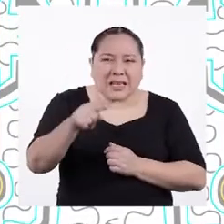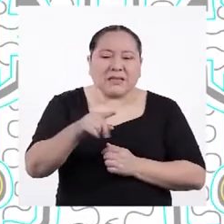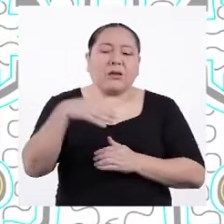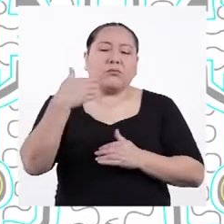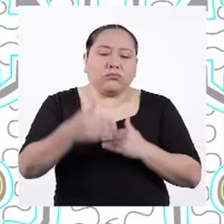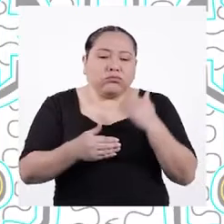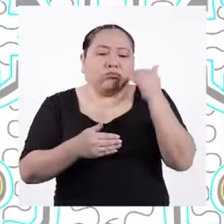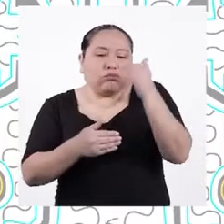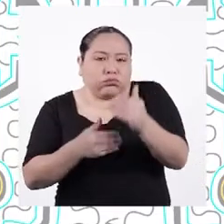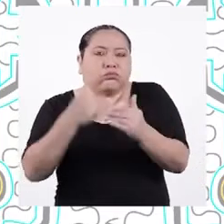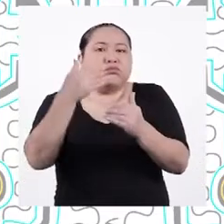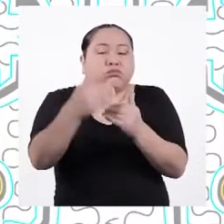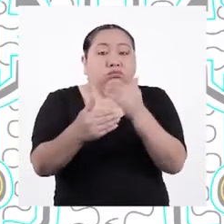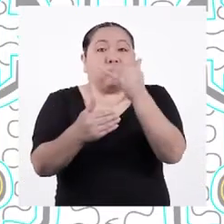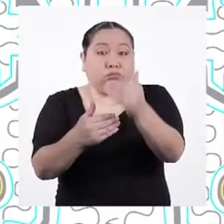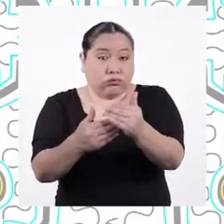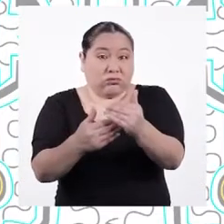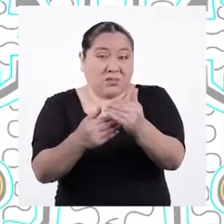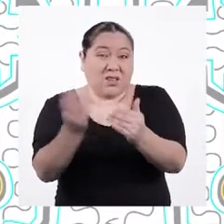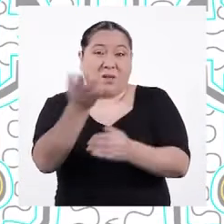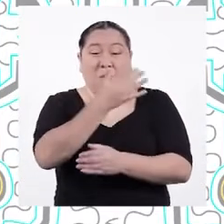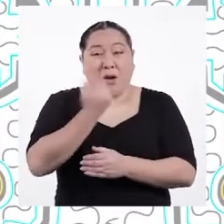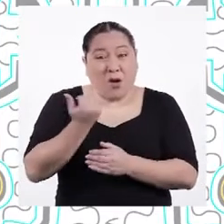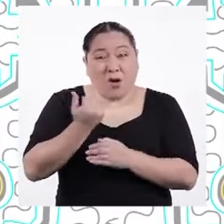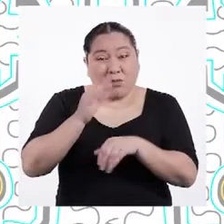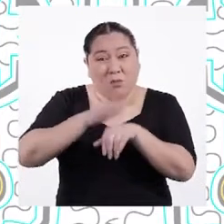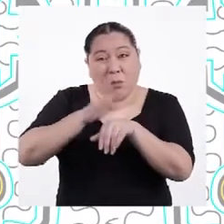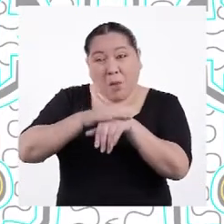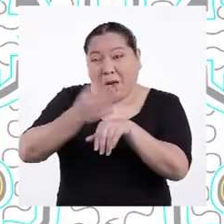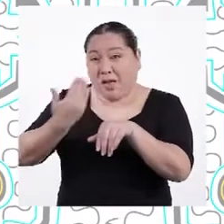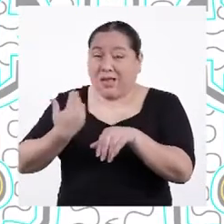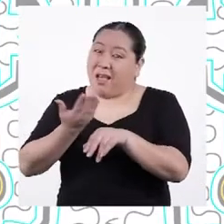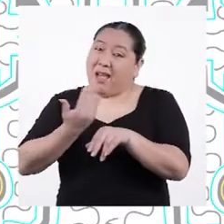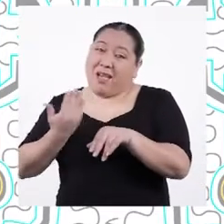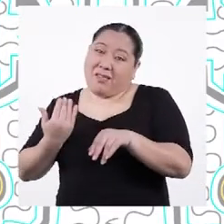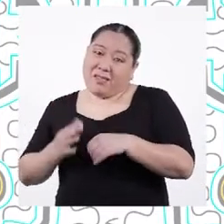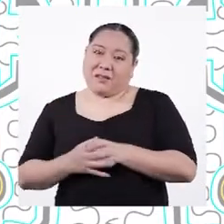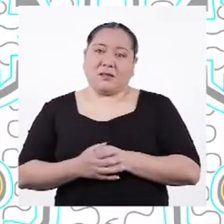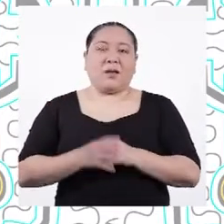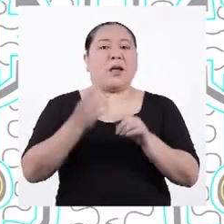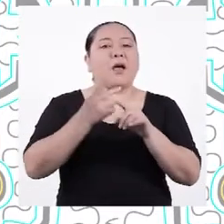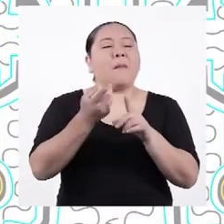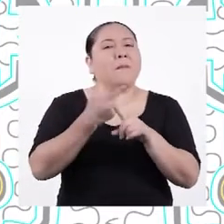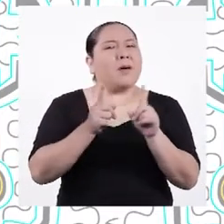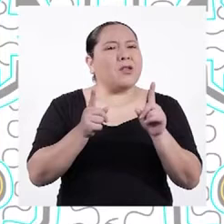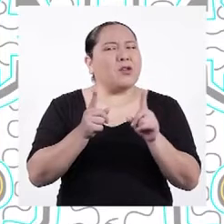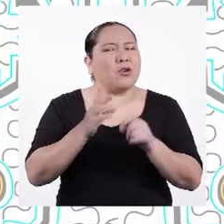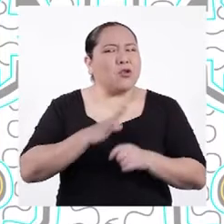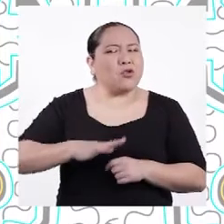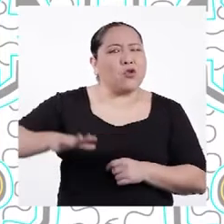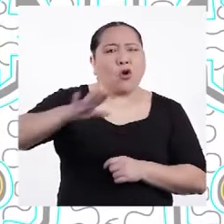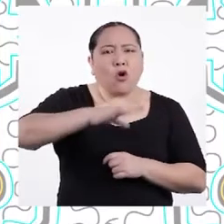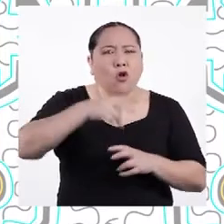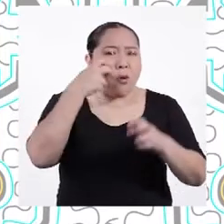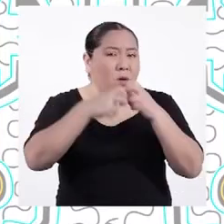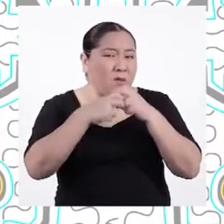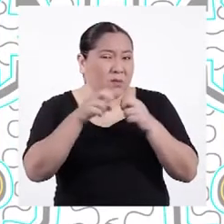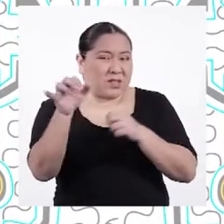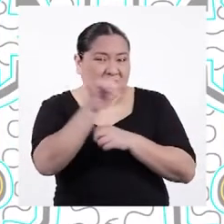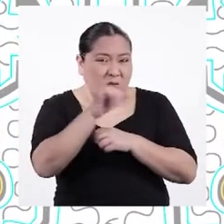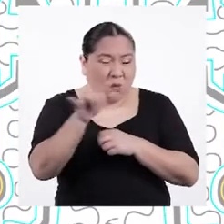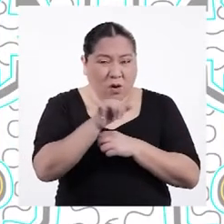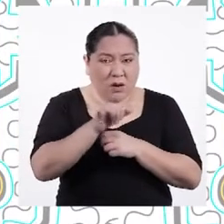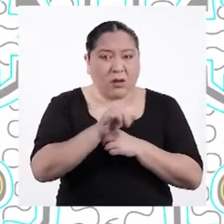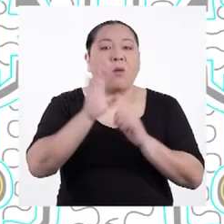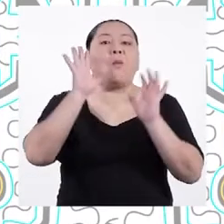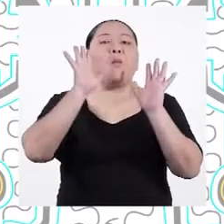cada cierto tiempo. Así que mejor estar prevenidos desde ahora. Pero no todos los años son iguales. Por ejemplo,